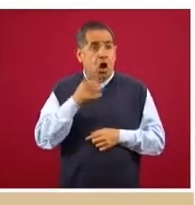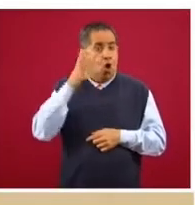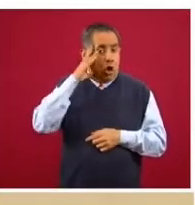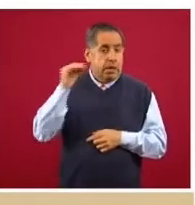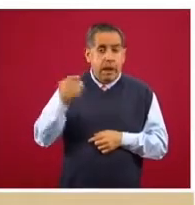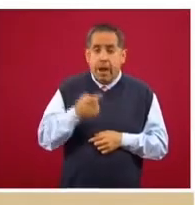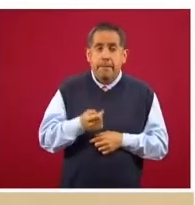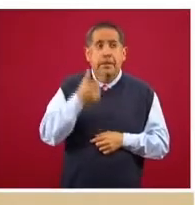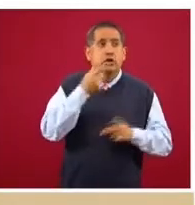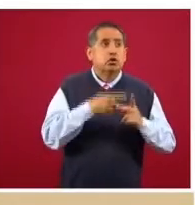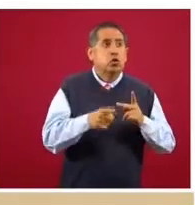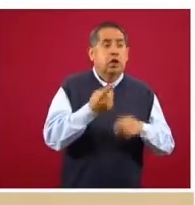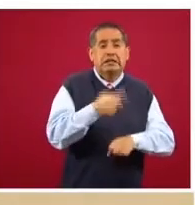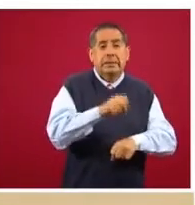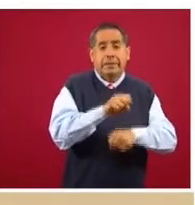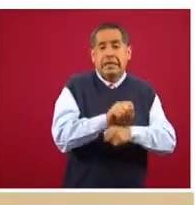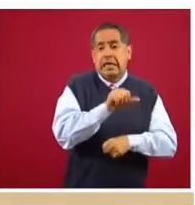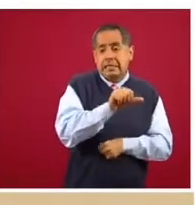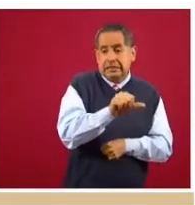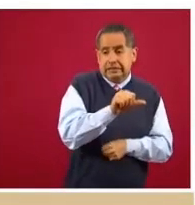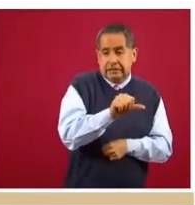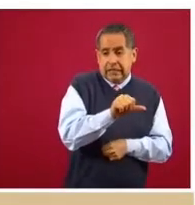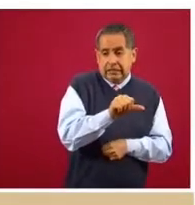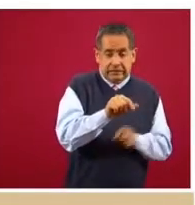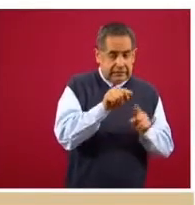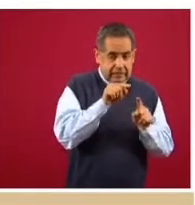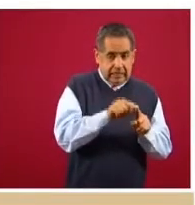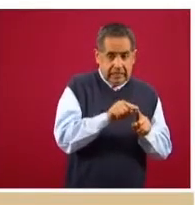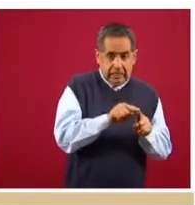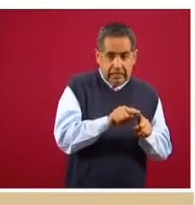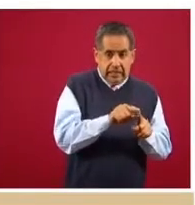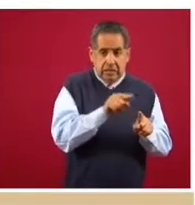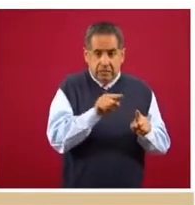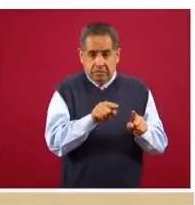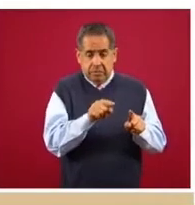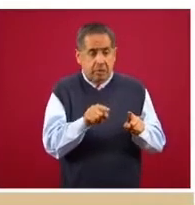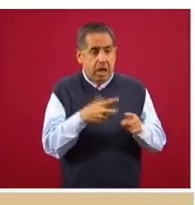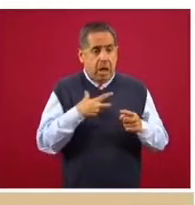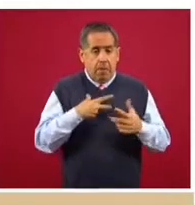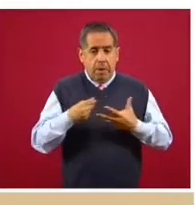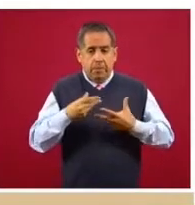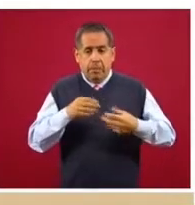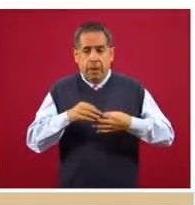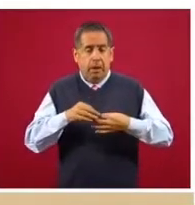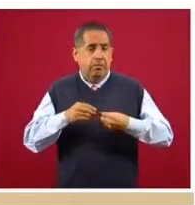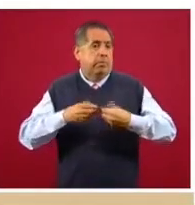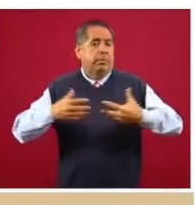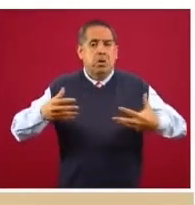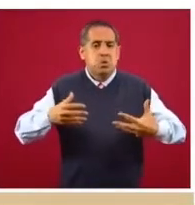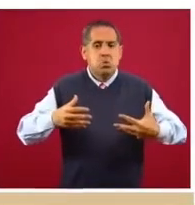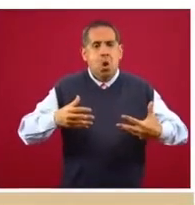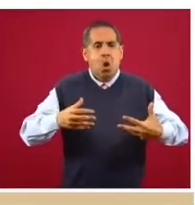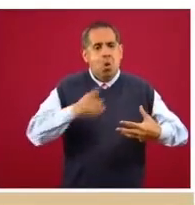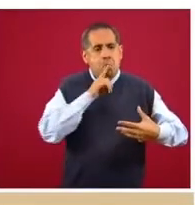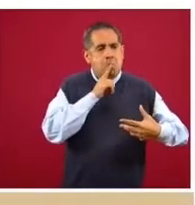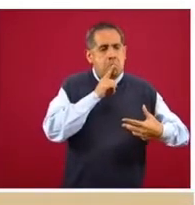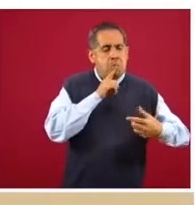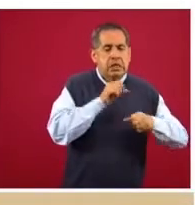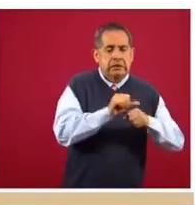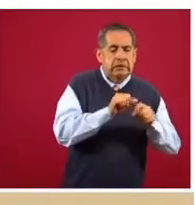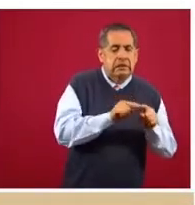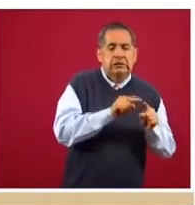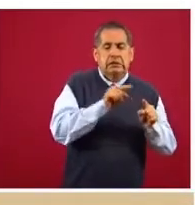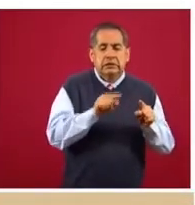semana 16. Sin embargo, no es en esa semana o en las siguientes en donde inicia una transmisión importante, sino más bien esta empieza a